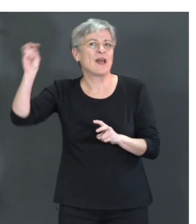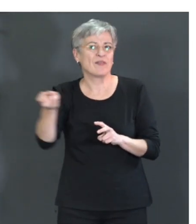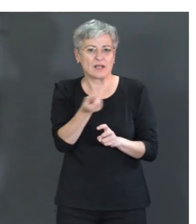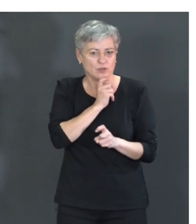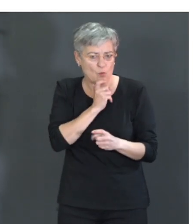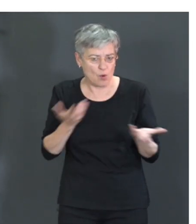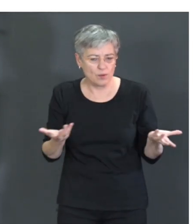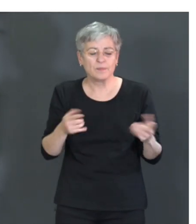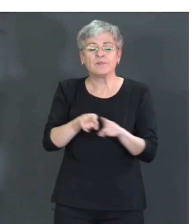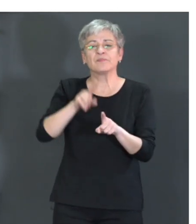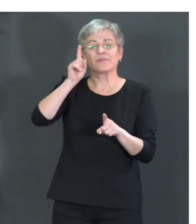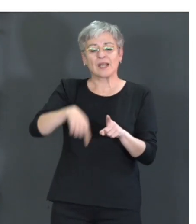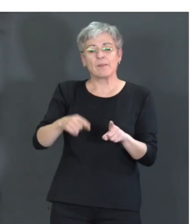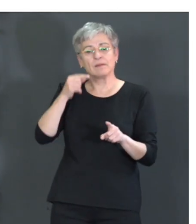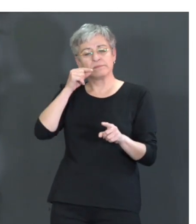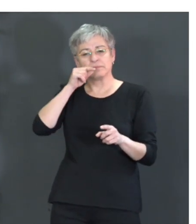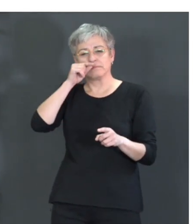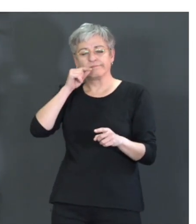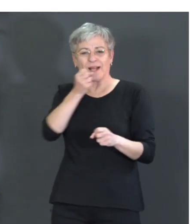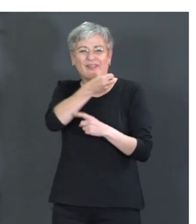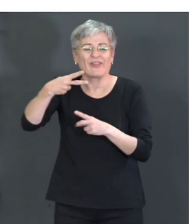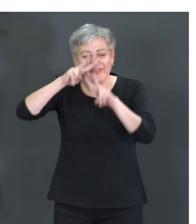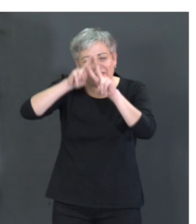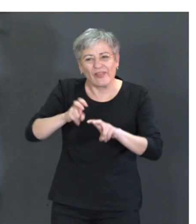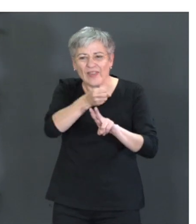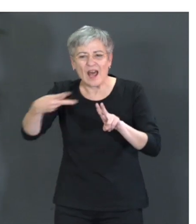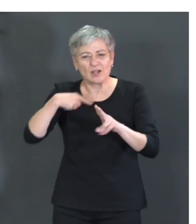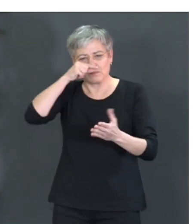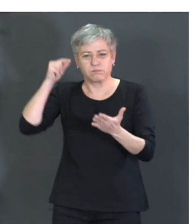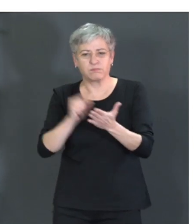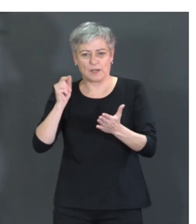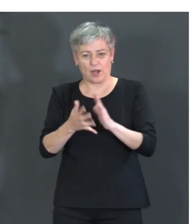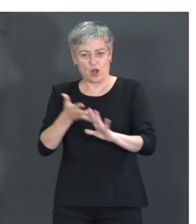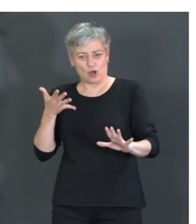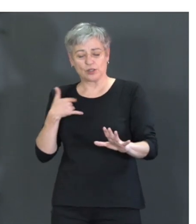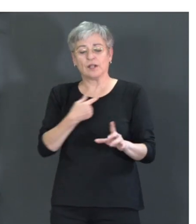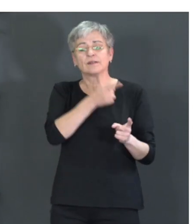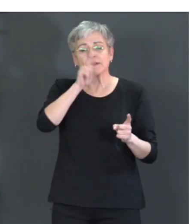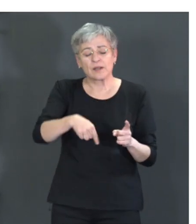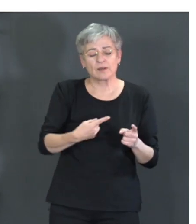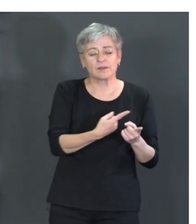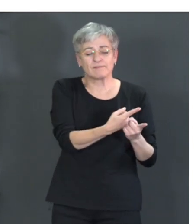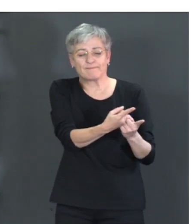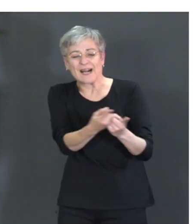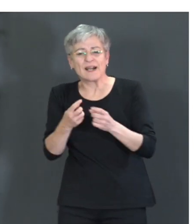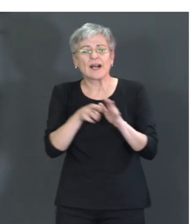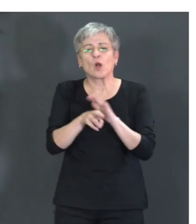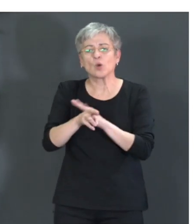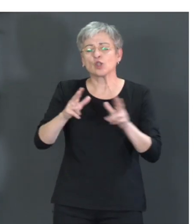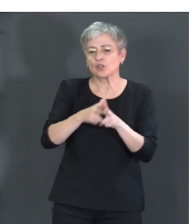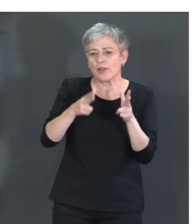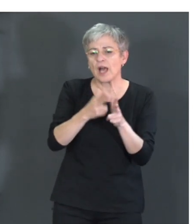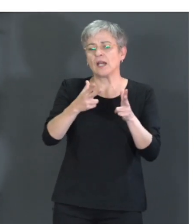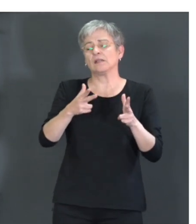precoz y seguro, así como también solicitar recursos sociales y sanitarios.